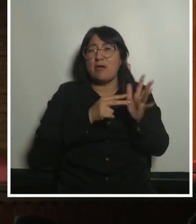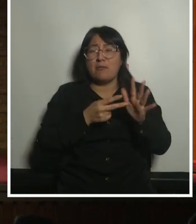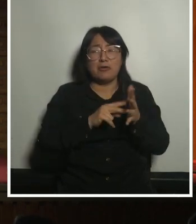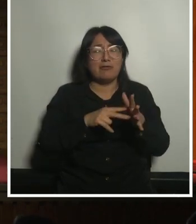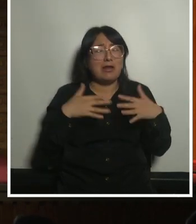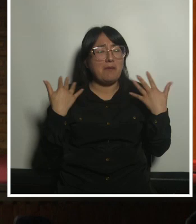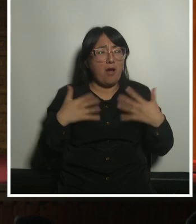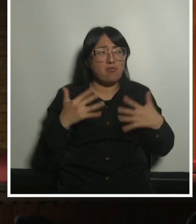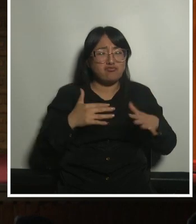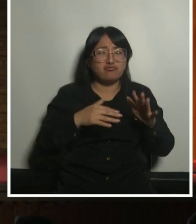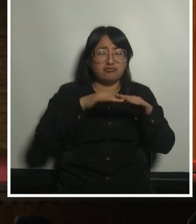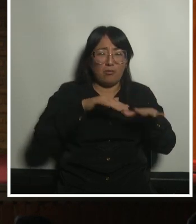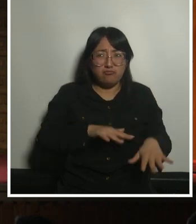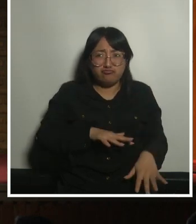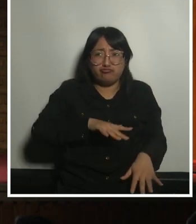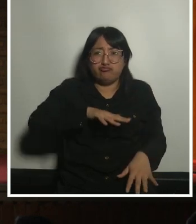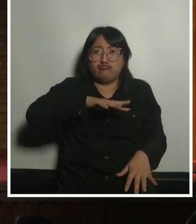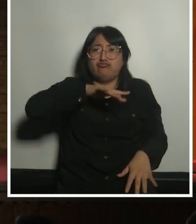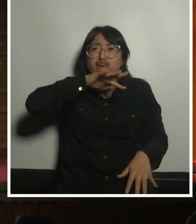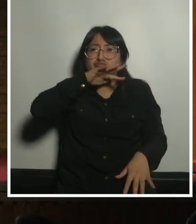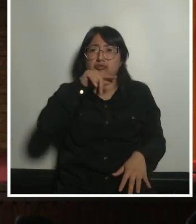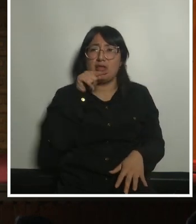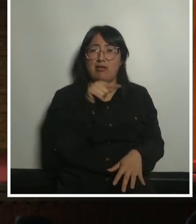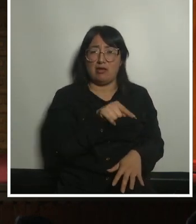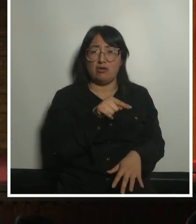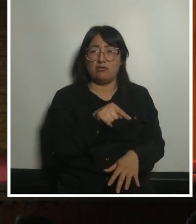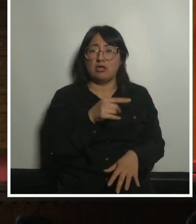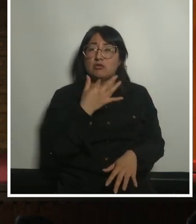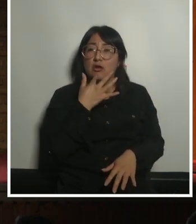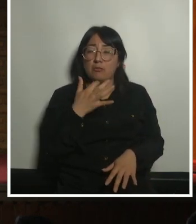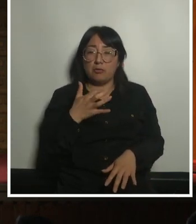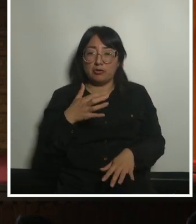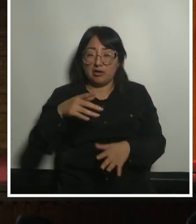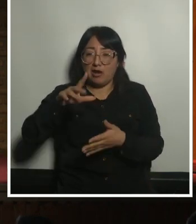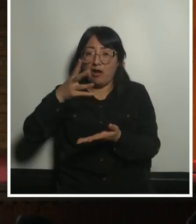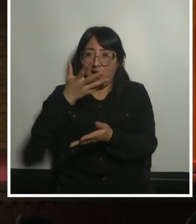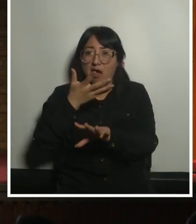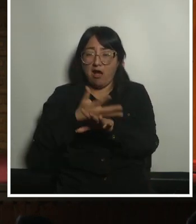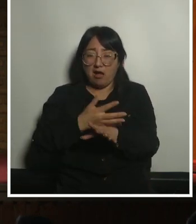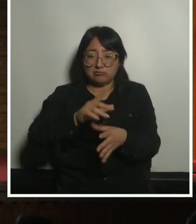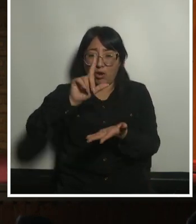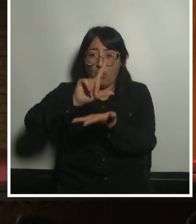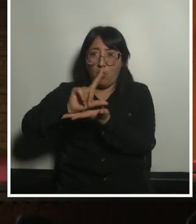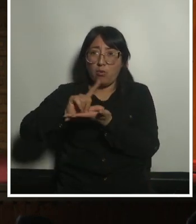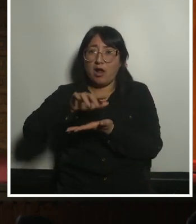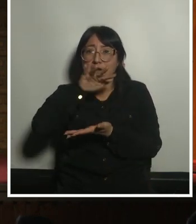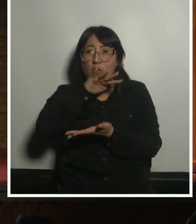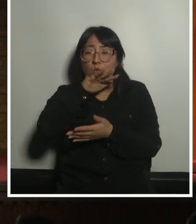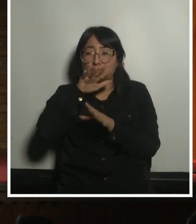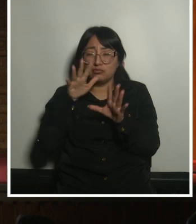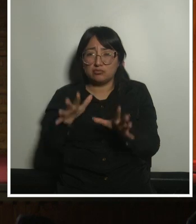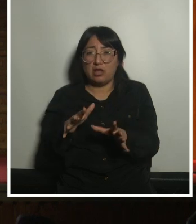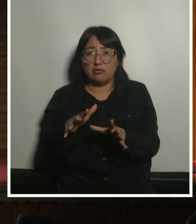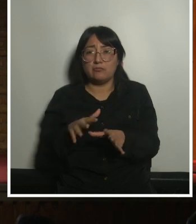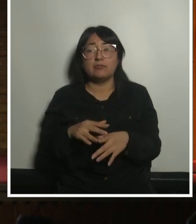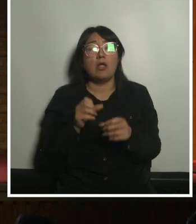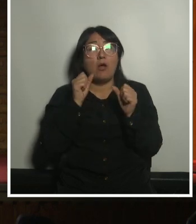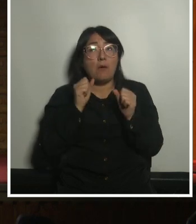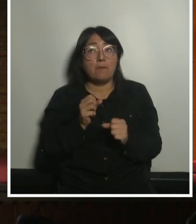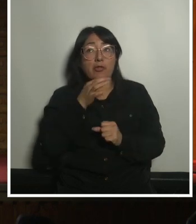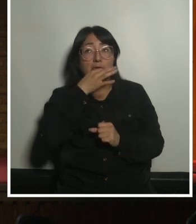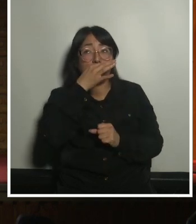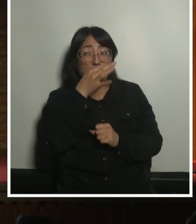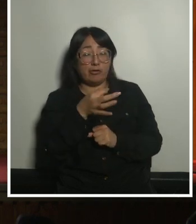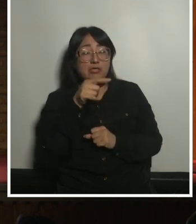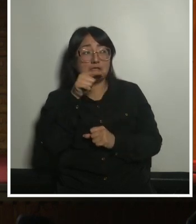inundaciones, y que están hechas sobre los espacios ocupados por antiguos deltas. Podríamos decir que el Gran Concepción